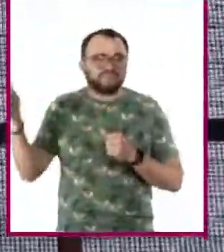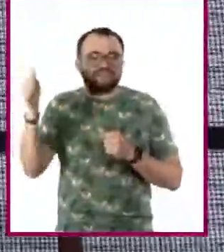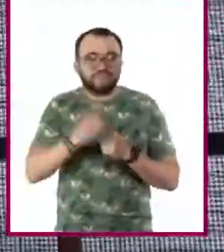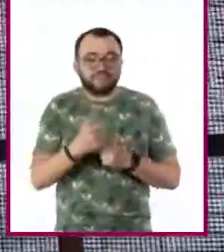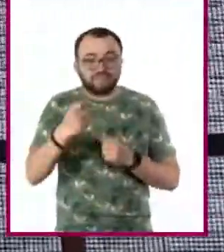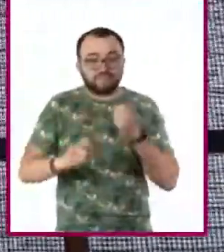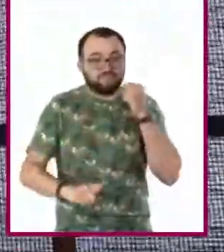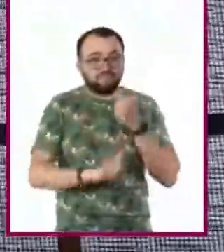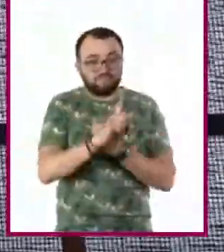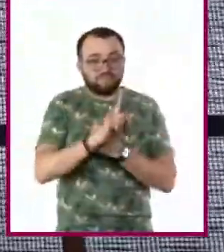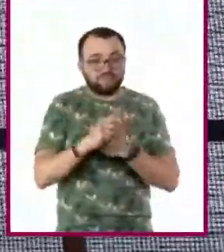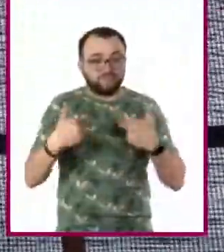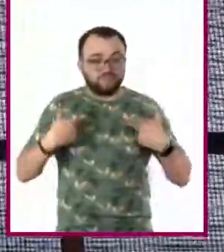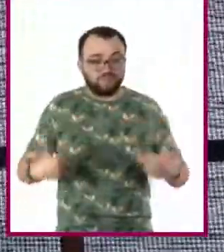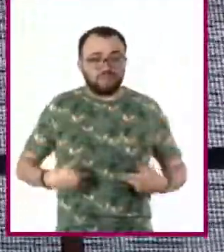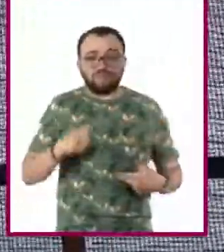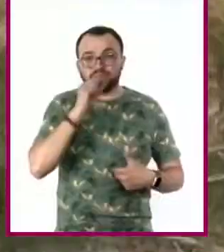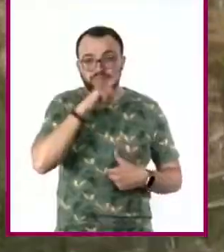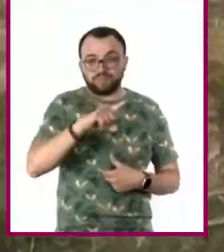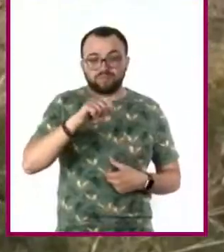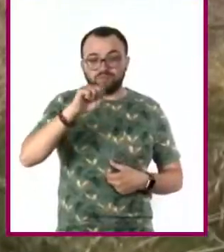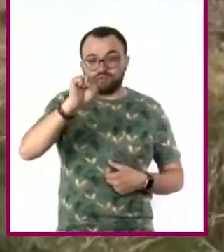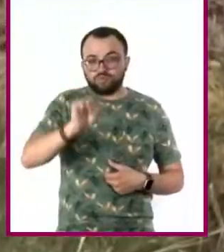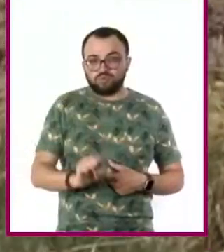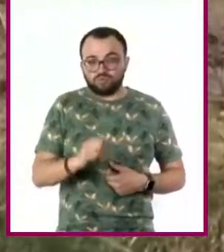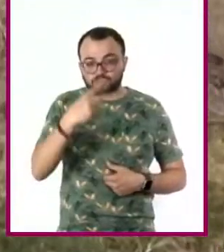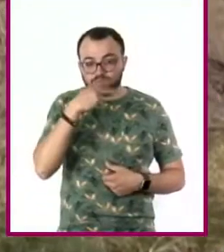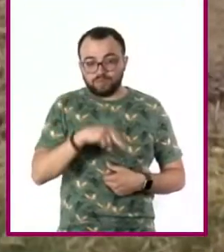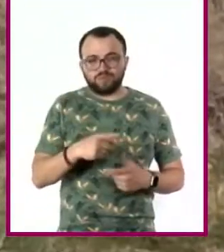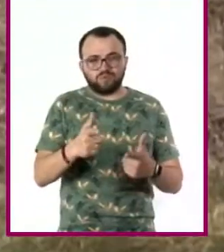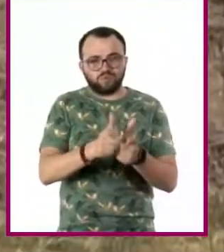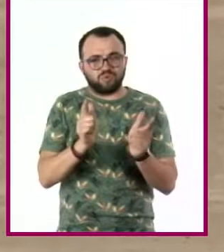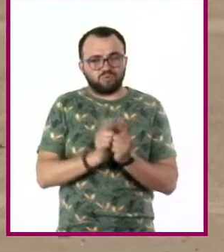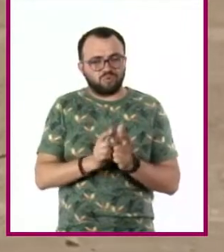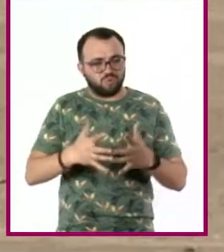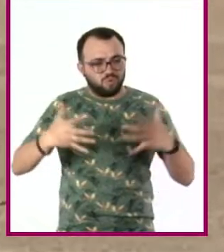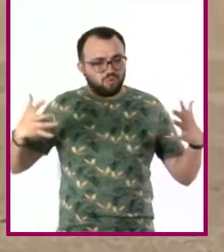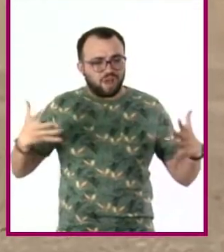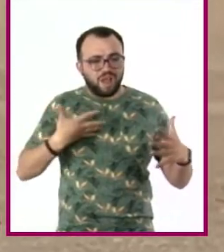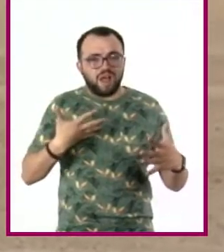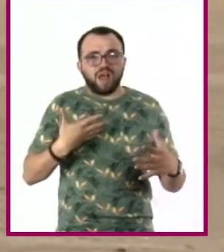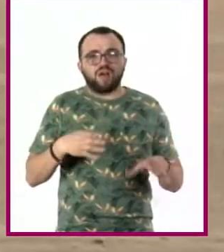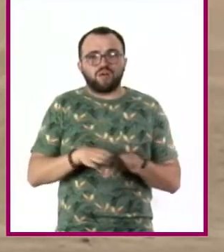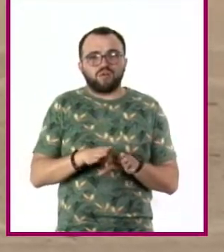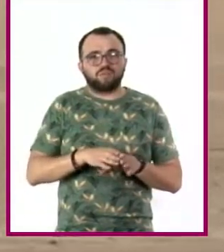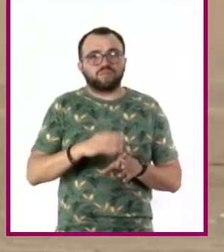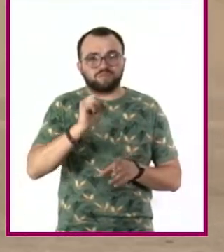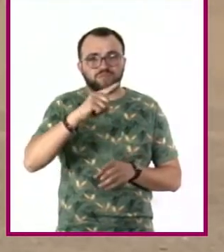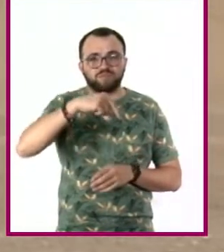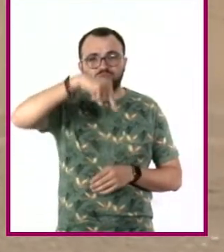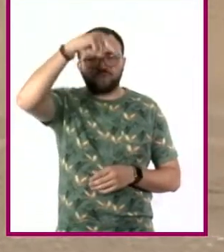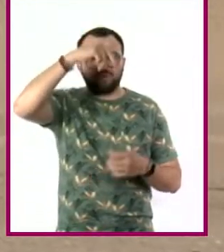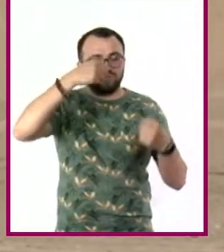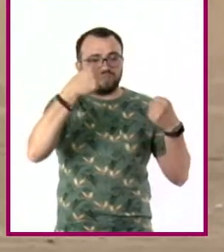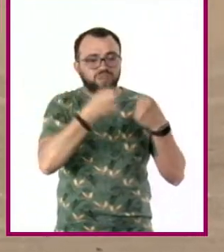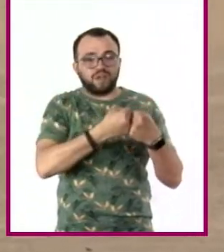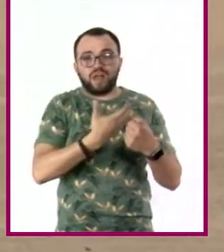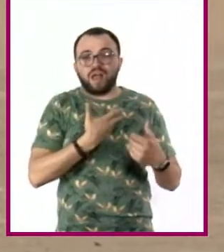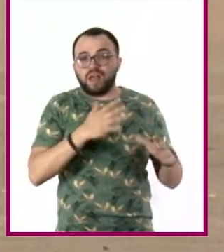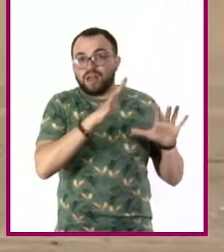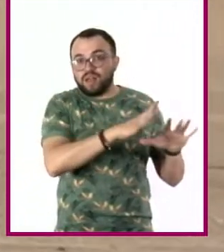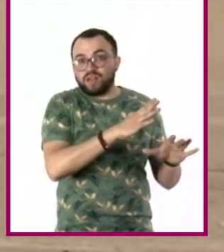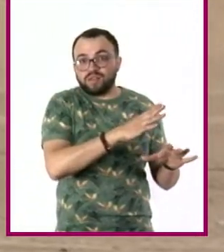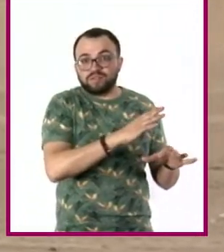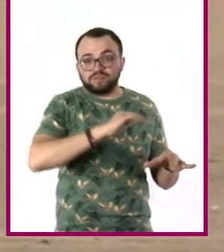humanitaria, principalmente en la frontera sur de México. Grupos enormes quedaron varados en la frontera norte, con el consiguiente reto para el Estado